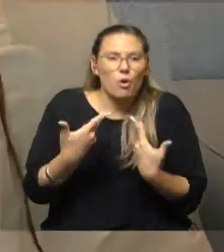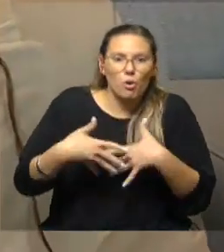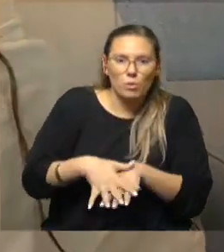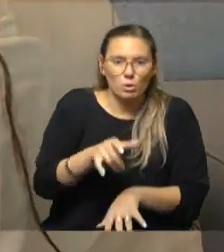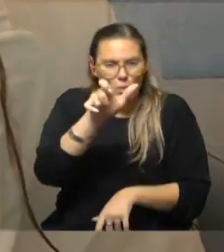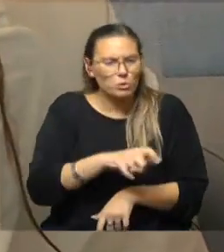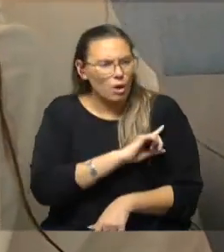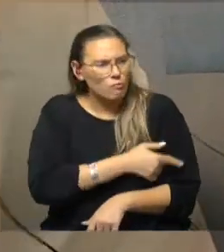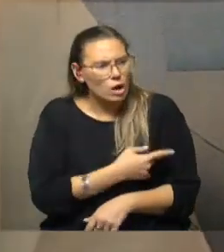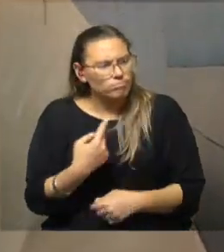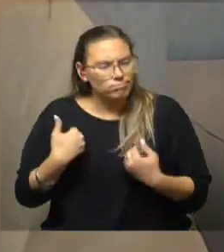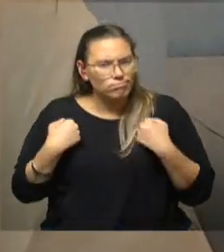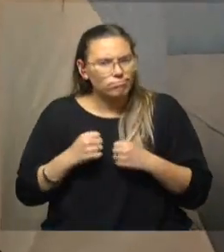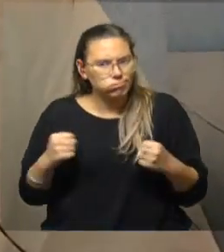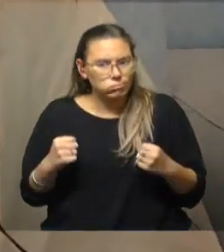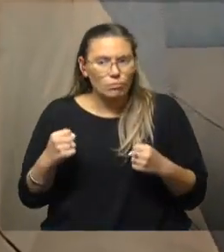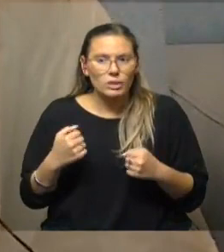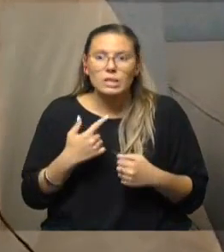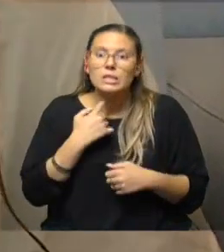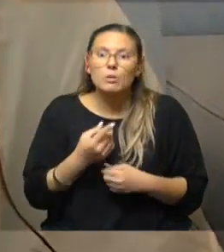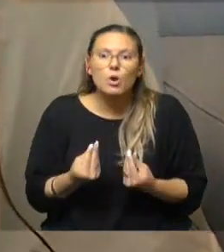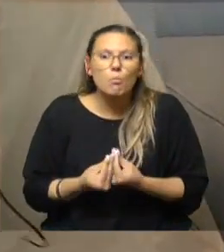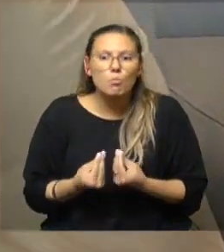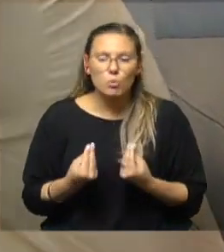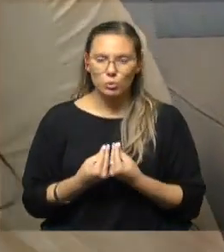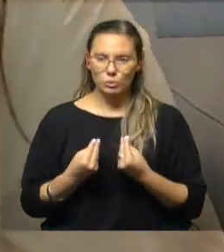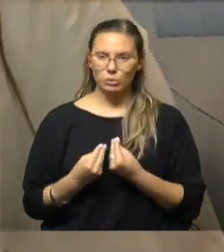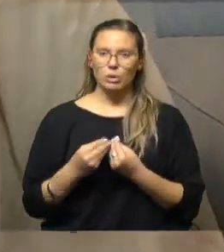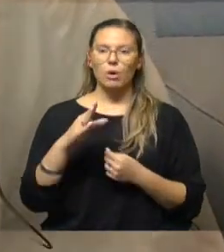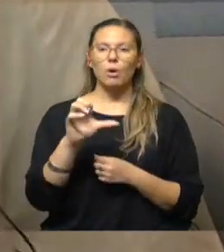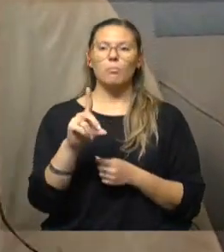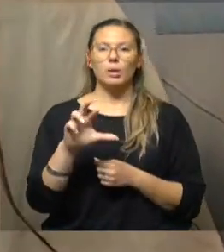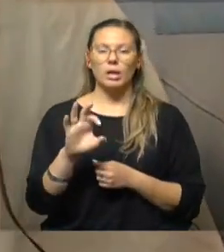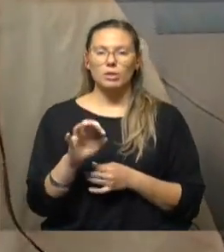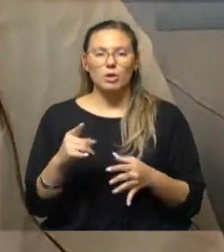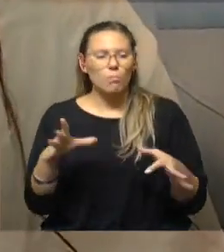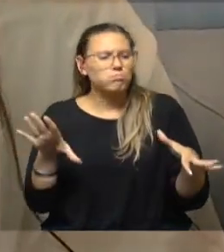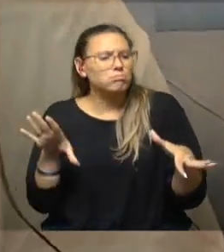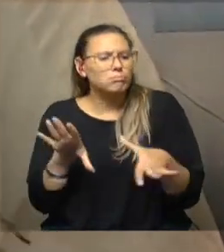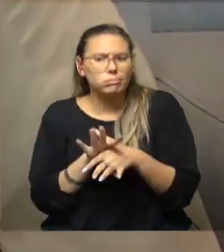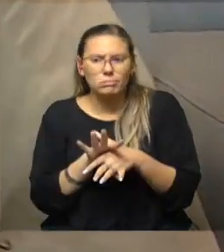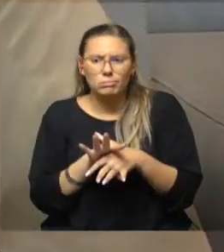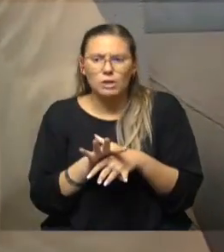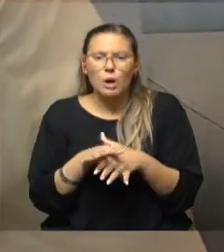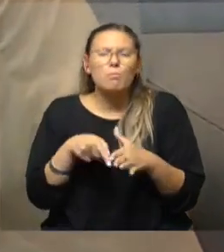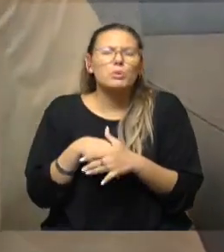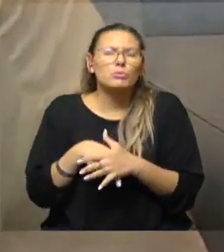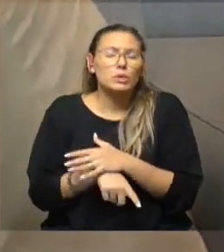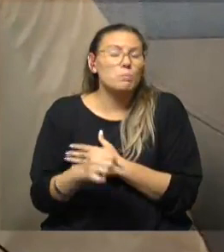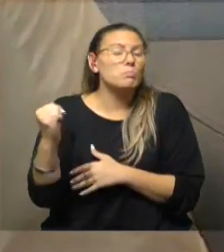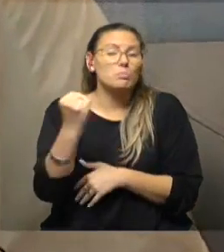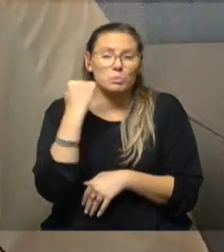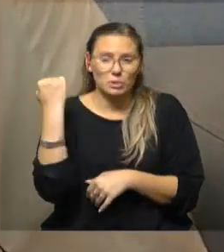fuertes. Y funcionó muchísimo con Pedro también, una armonía espectacular, profunda e